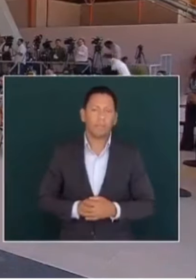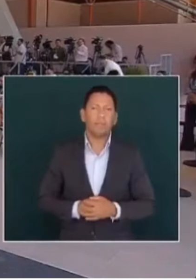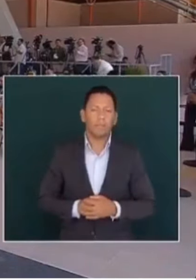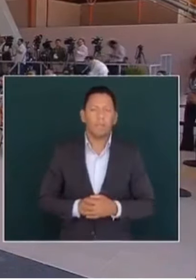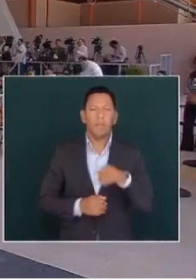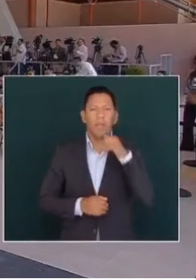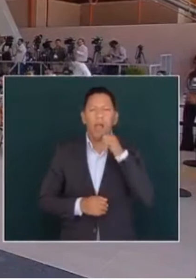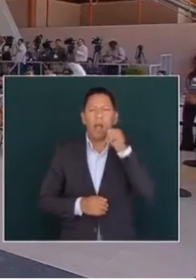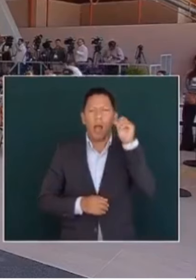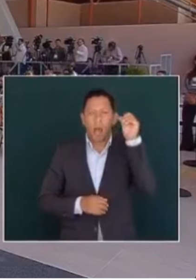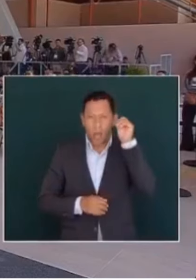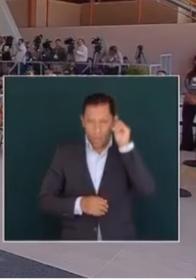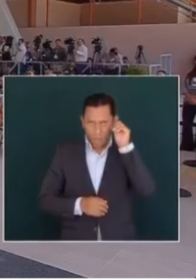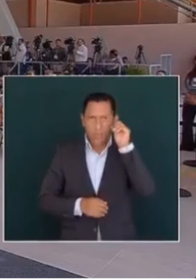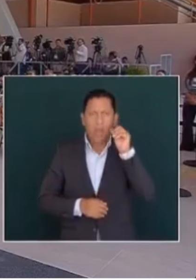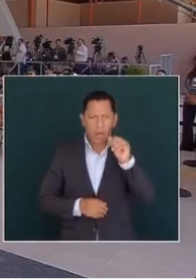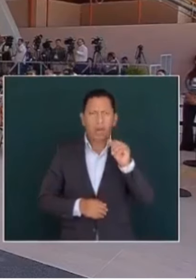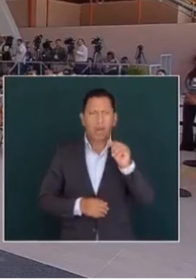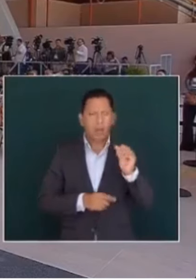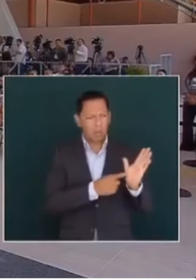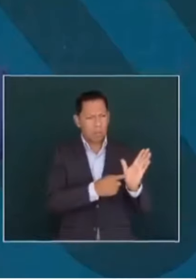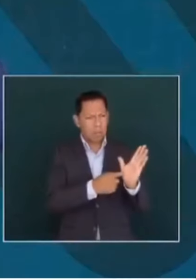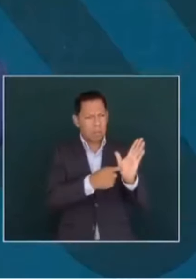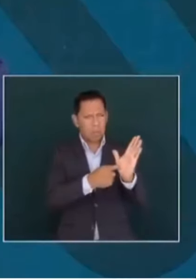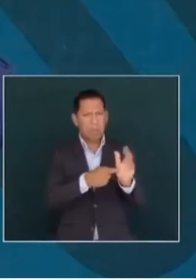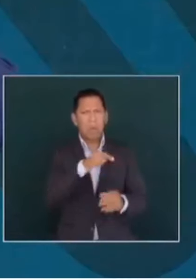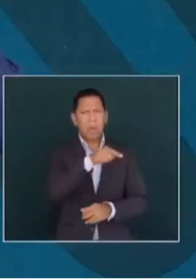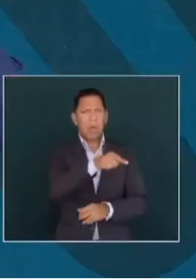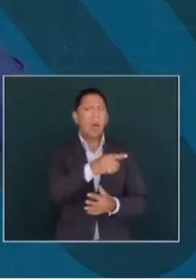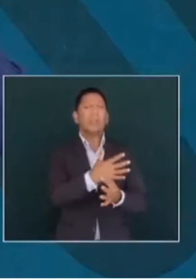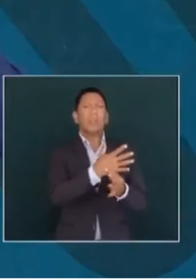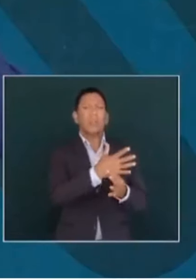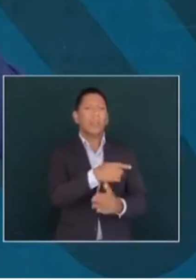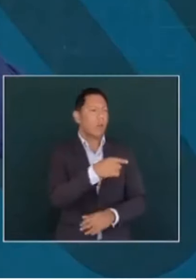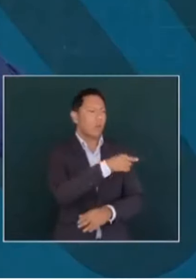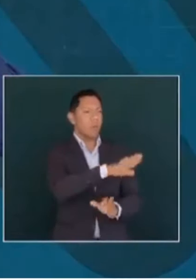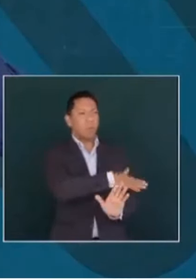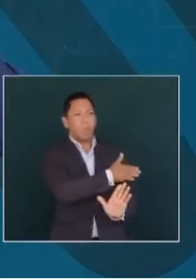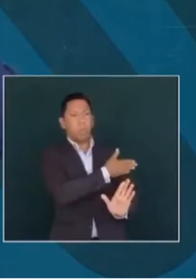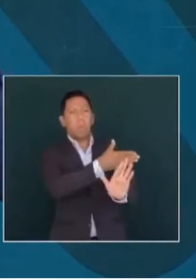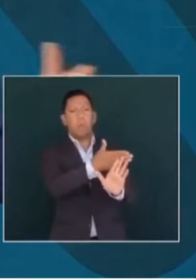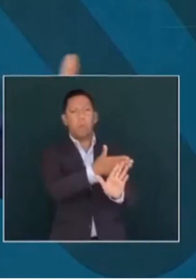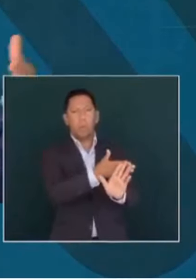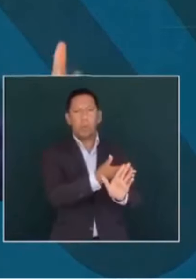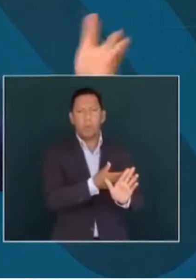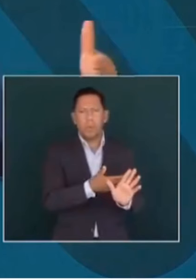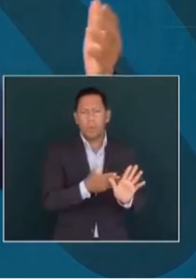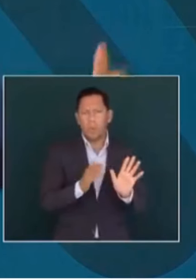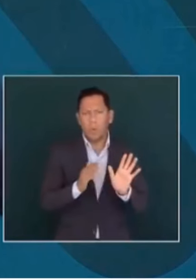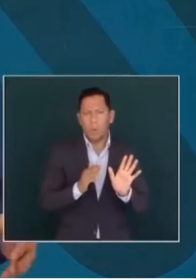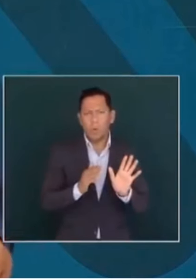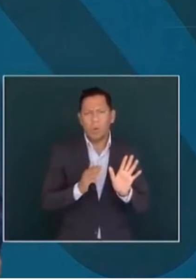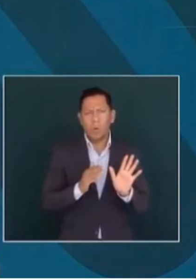Ayer apareció de que fue víctima de un atentado. Ya no